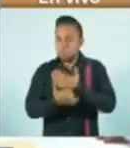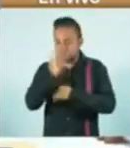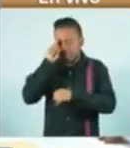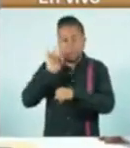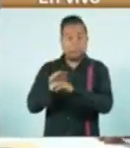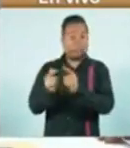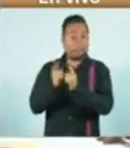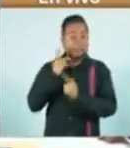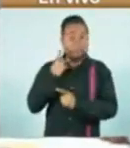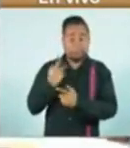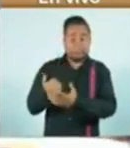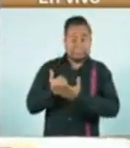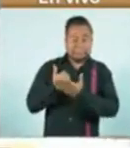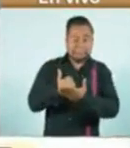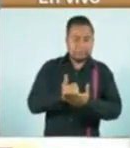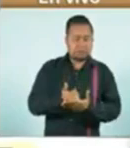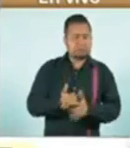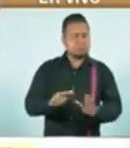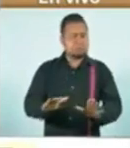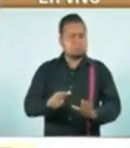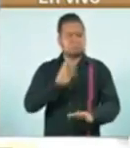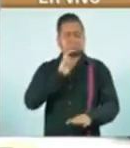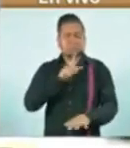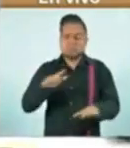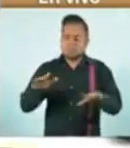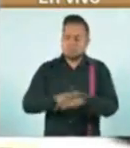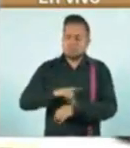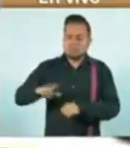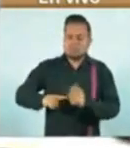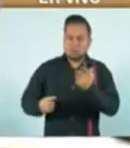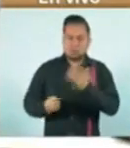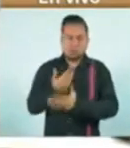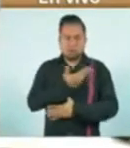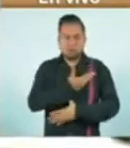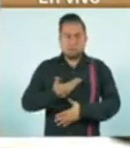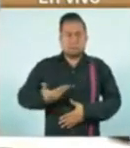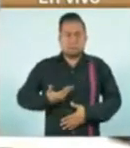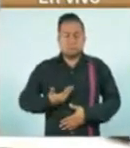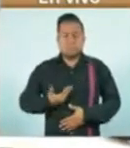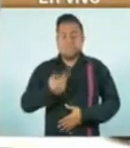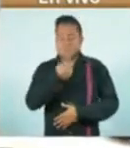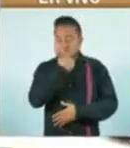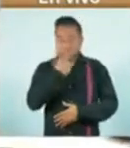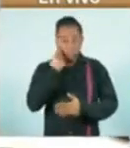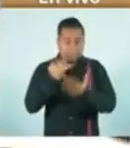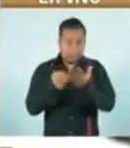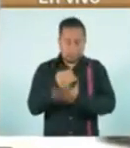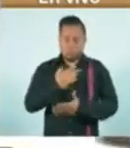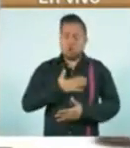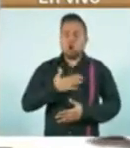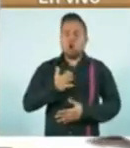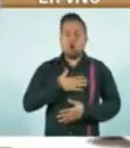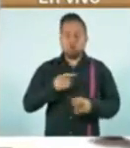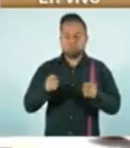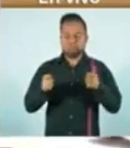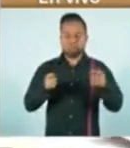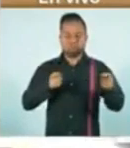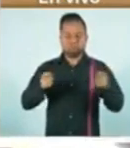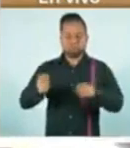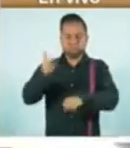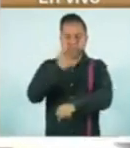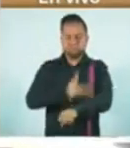partidistas. Tuvo que venir el cambio de administración y el presidente tomó la decisión, tomó la batuta del